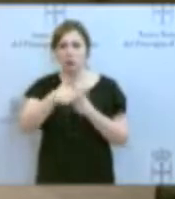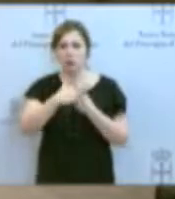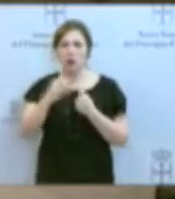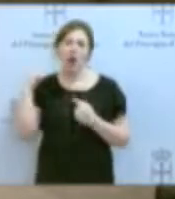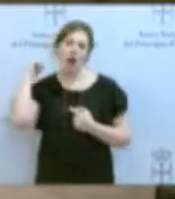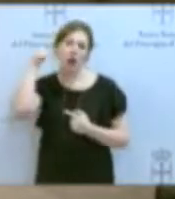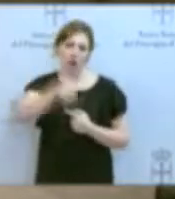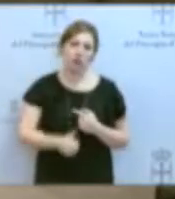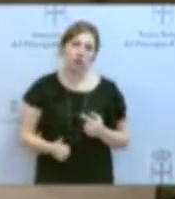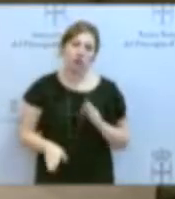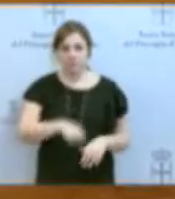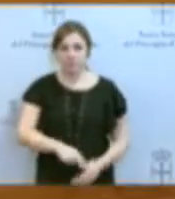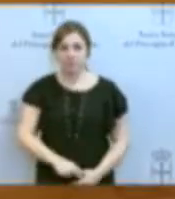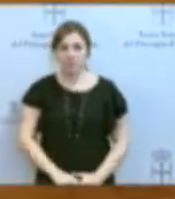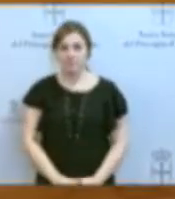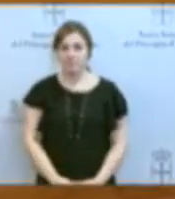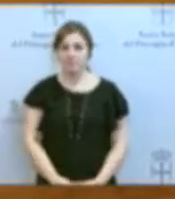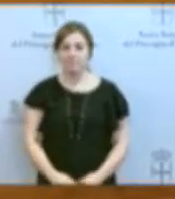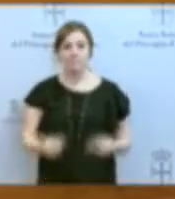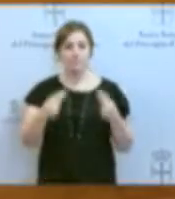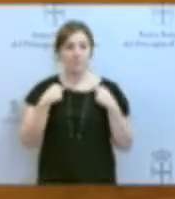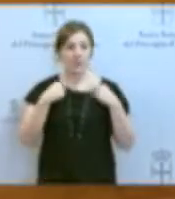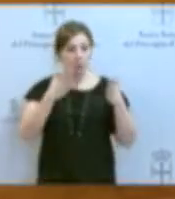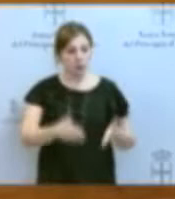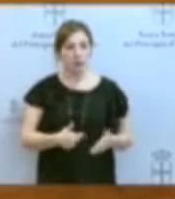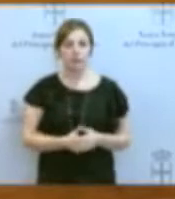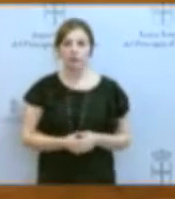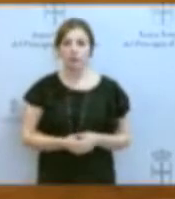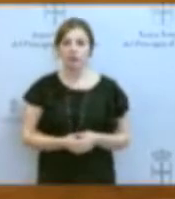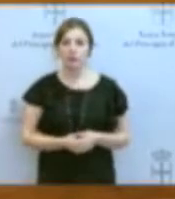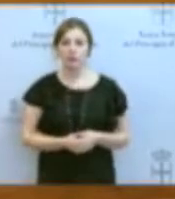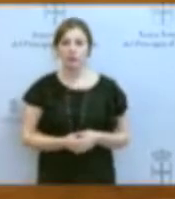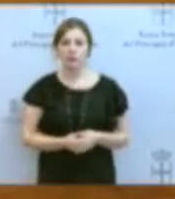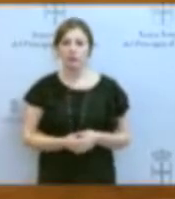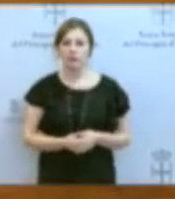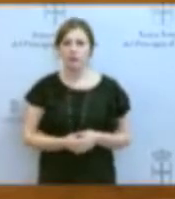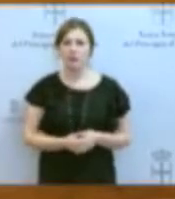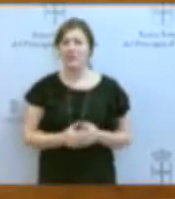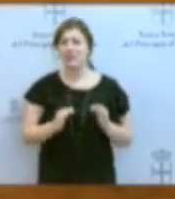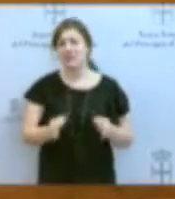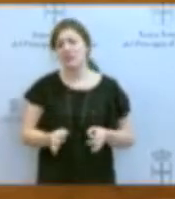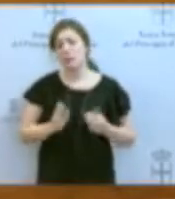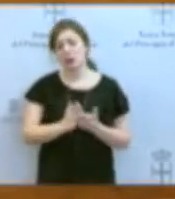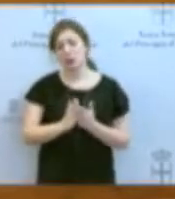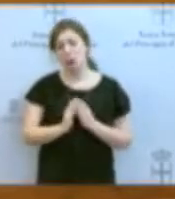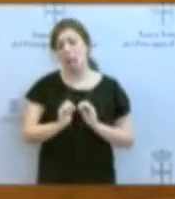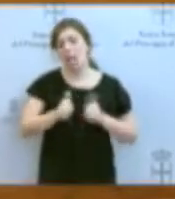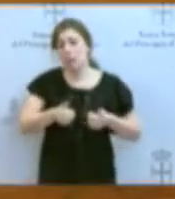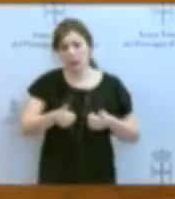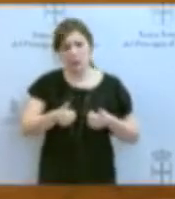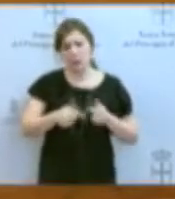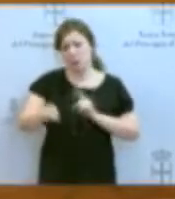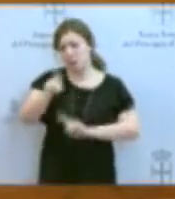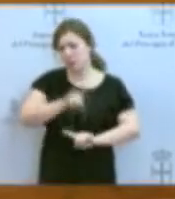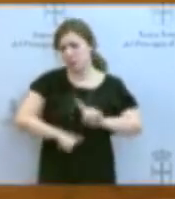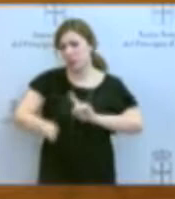años repitiéndose? Señor diputado, en todos los comienzos de curso surgen problemas, usted lo sabe, ha